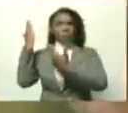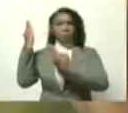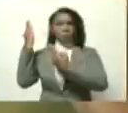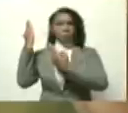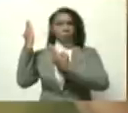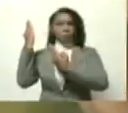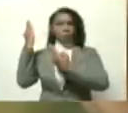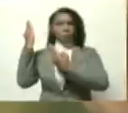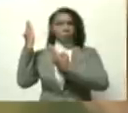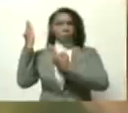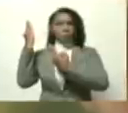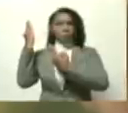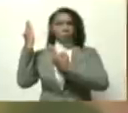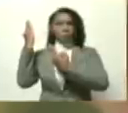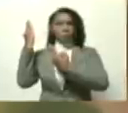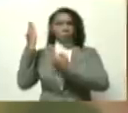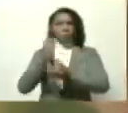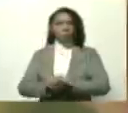Y